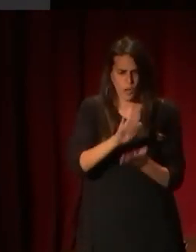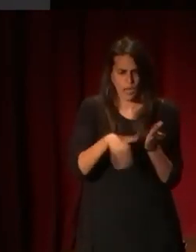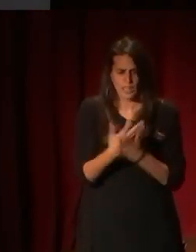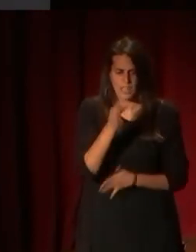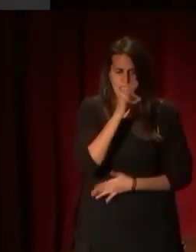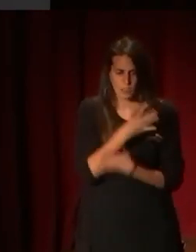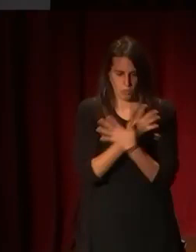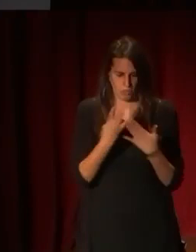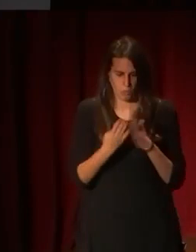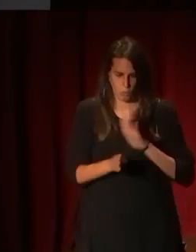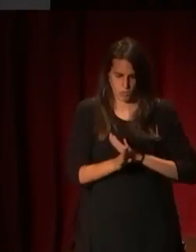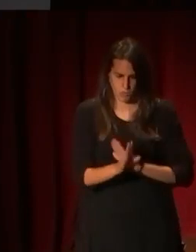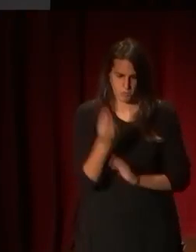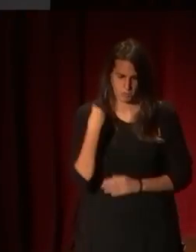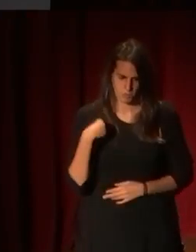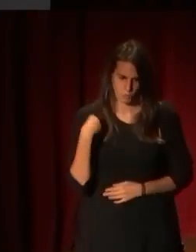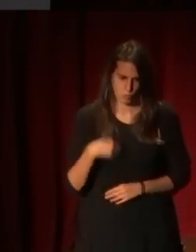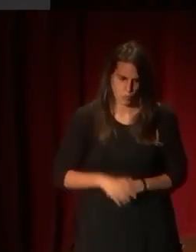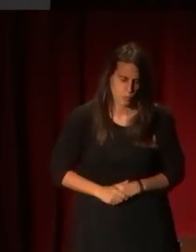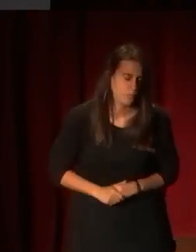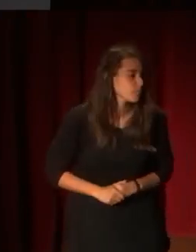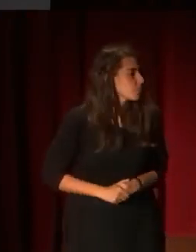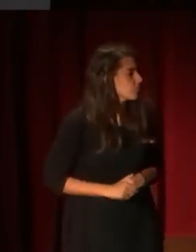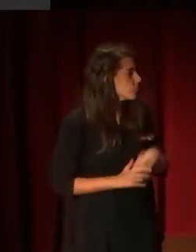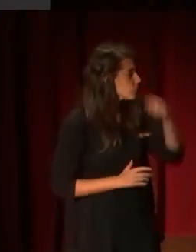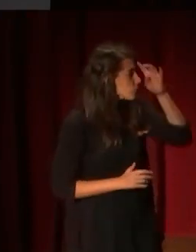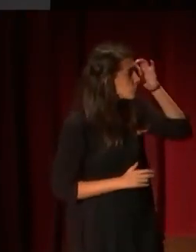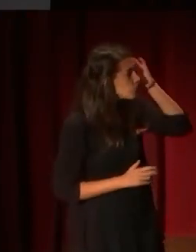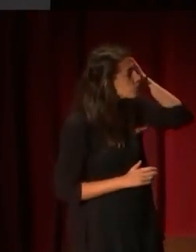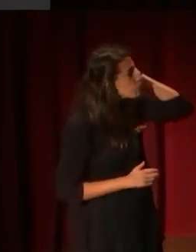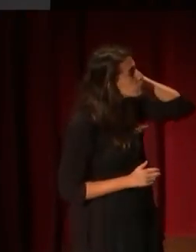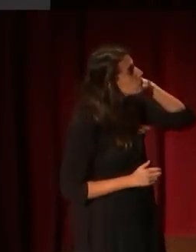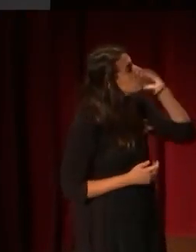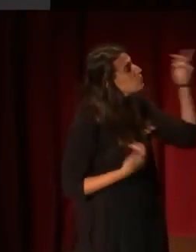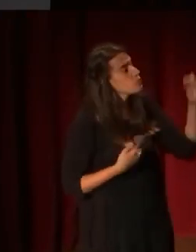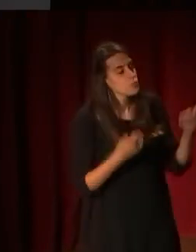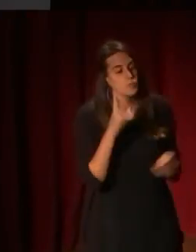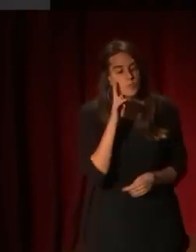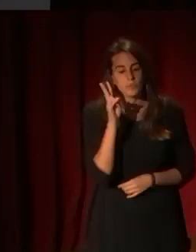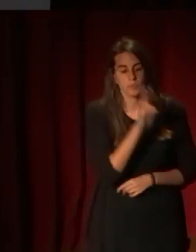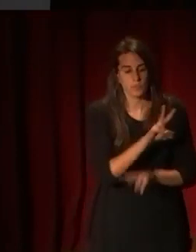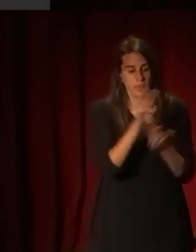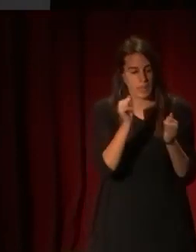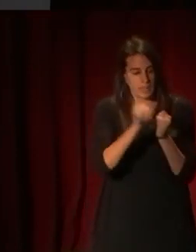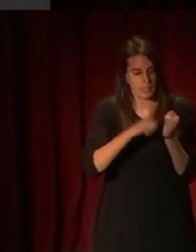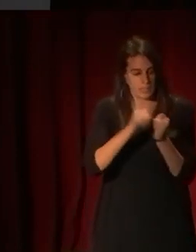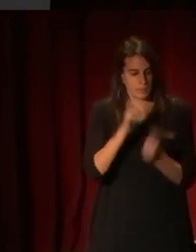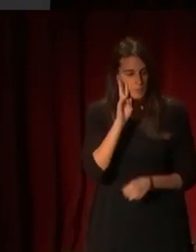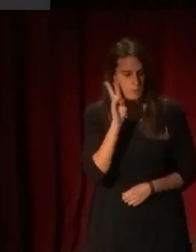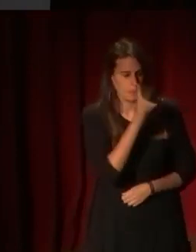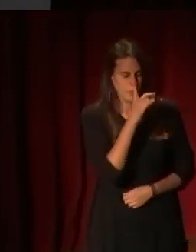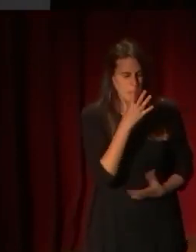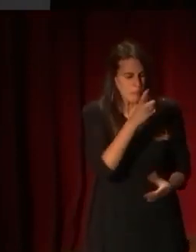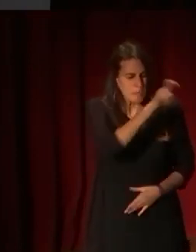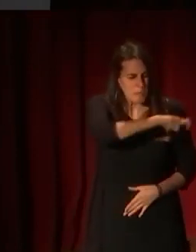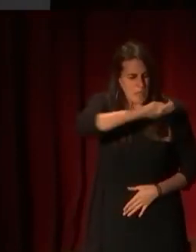siglo 19 les muestro aquí en un detalle cómo eran esas armaduras bueno ven la enorme cantidad de